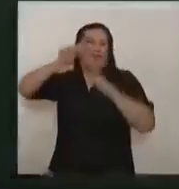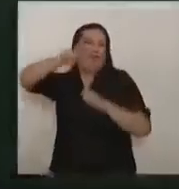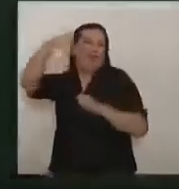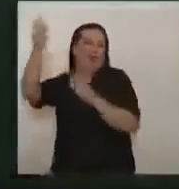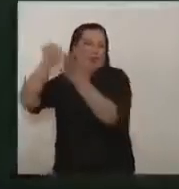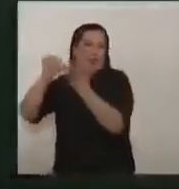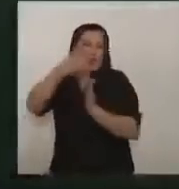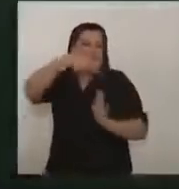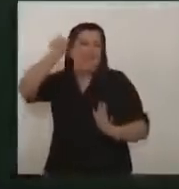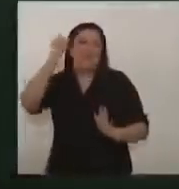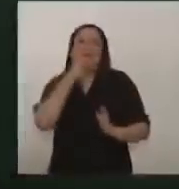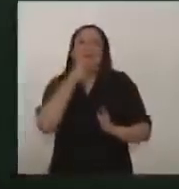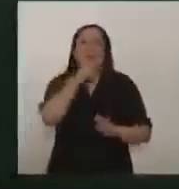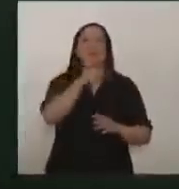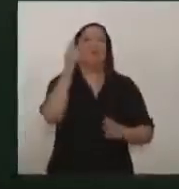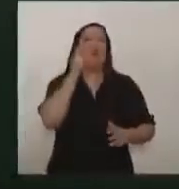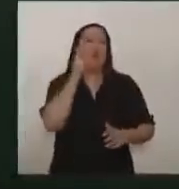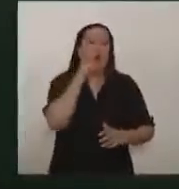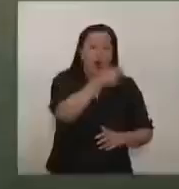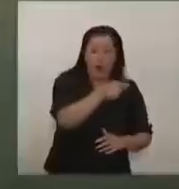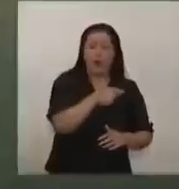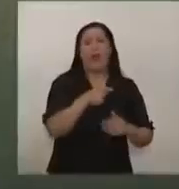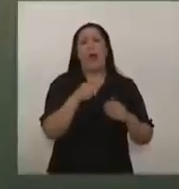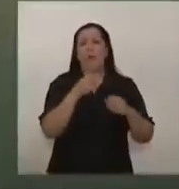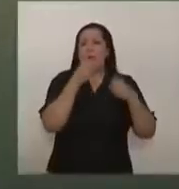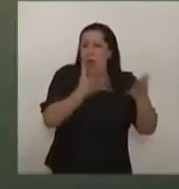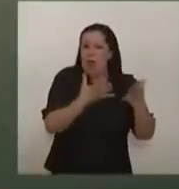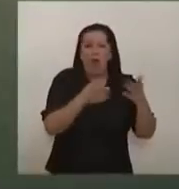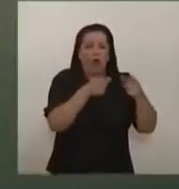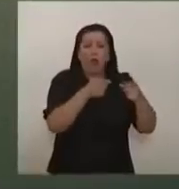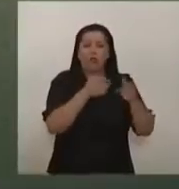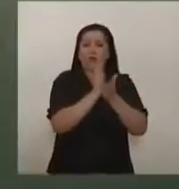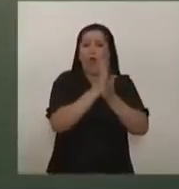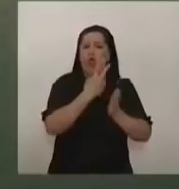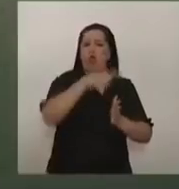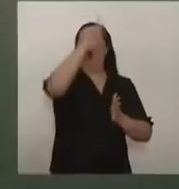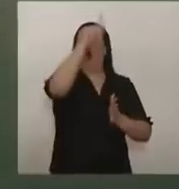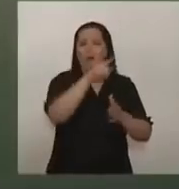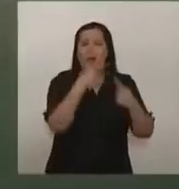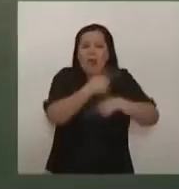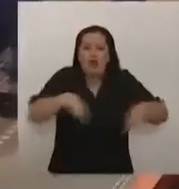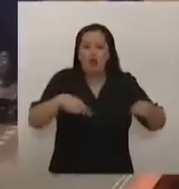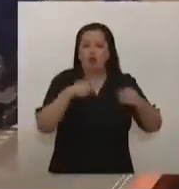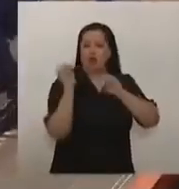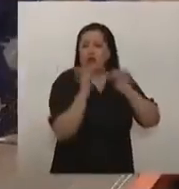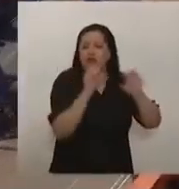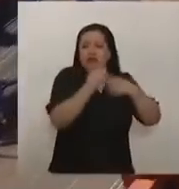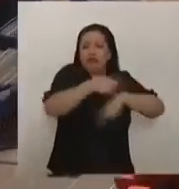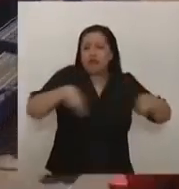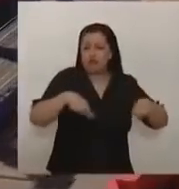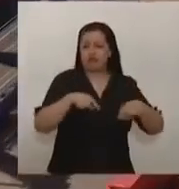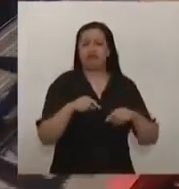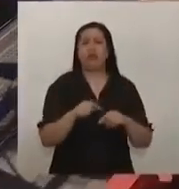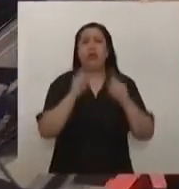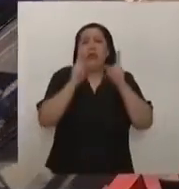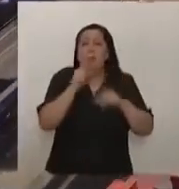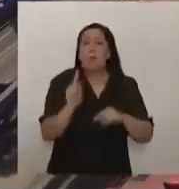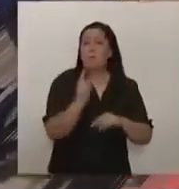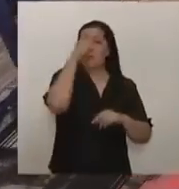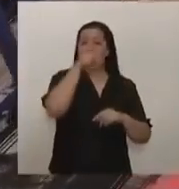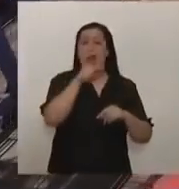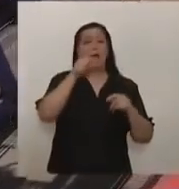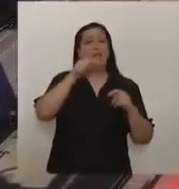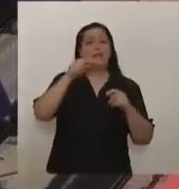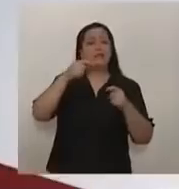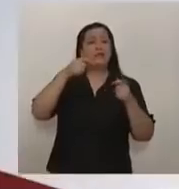La ampliación del puerto de Comodoro Rivadavia, por ejemplo, permitió duplicar su capacidad. Y por primera vez